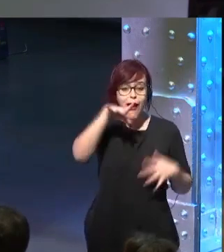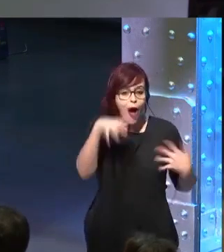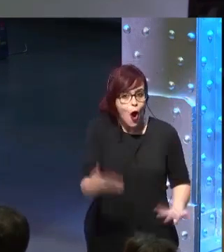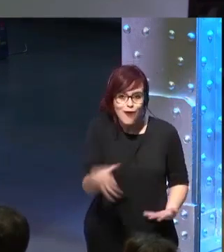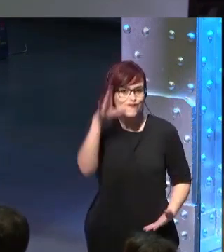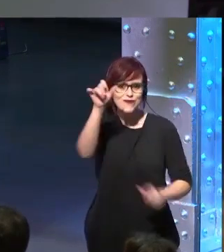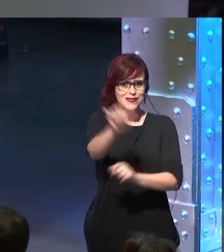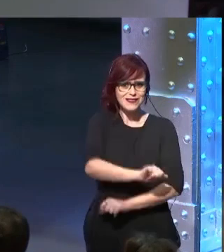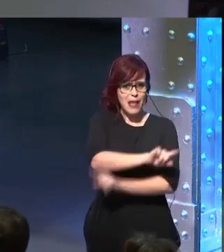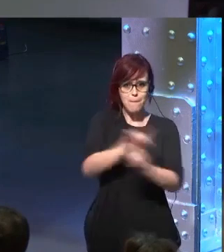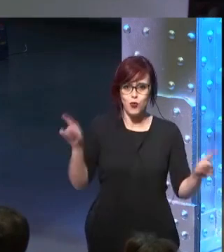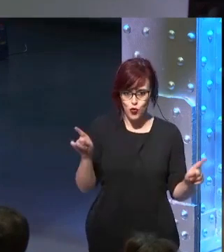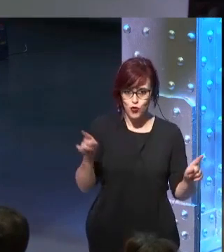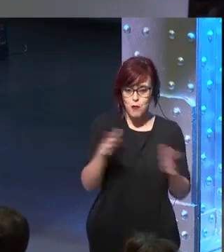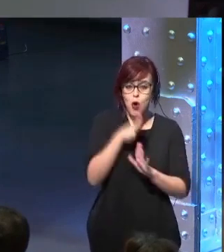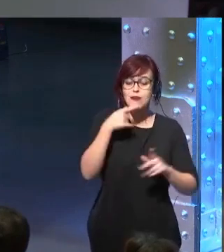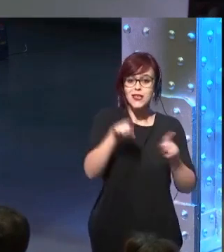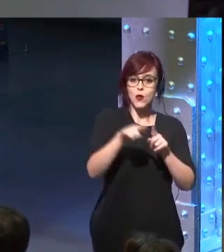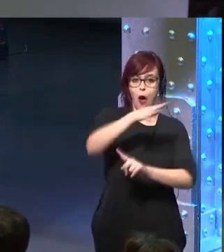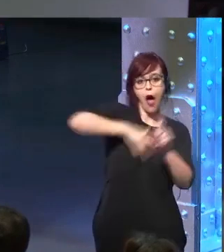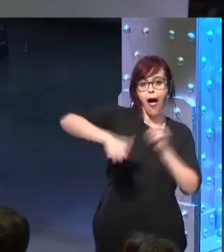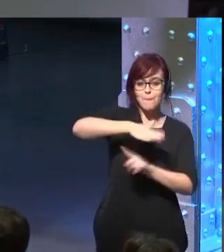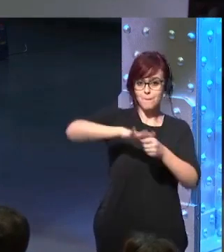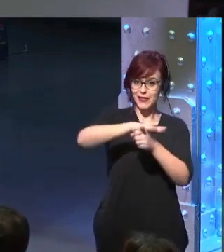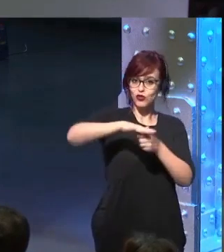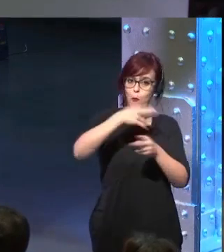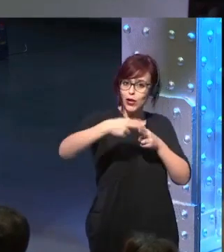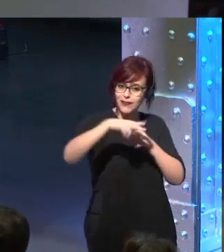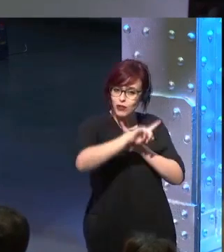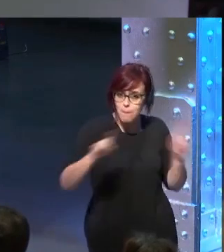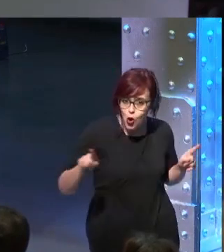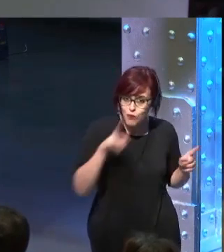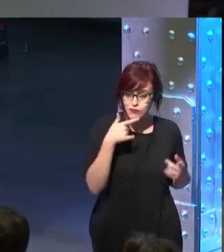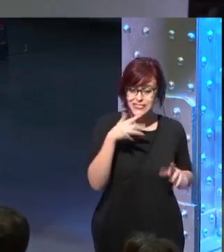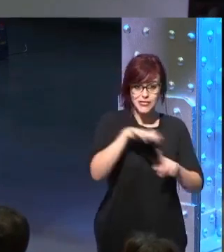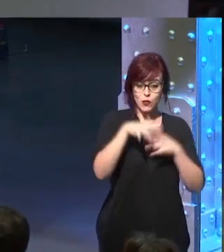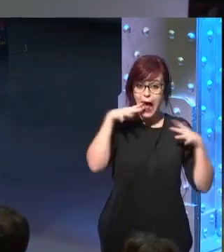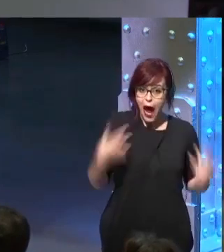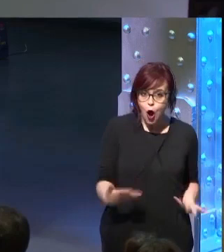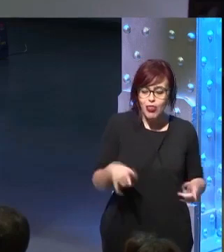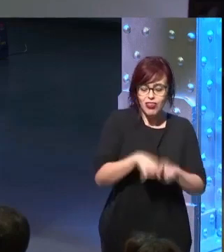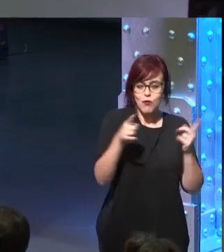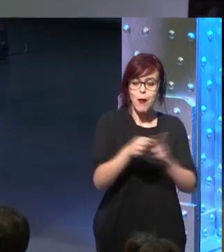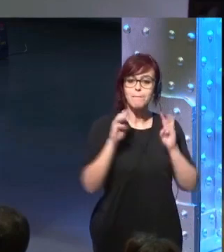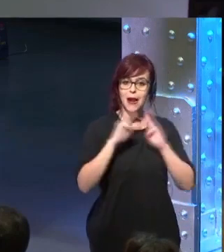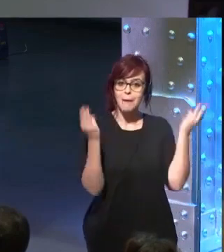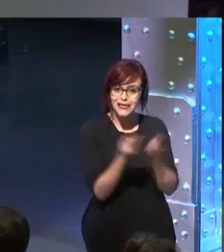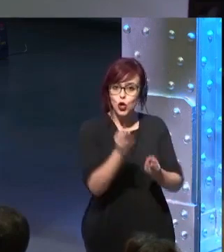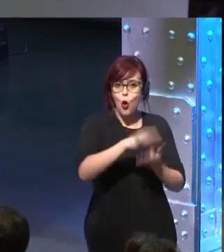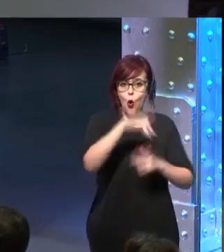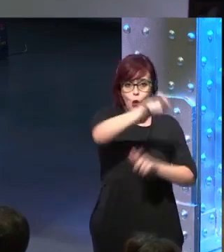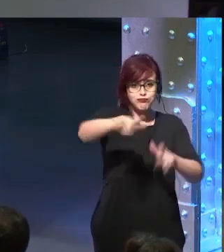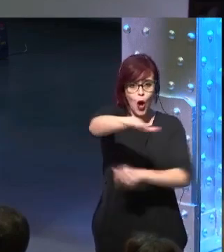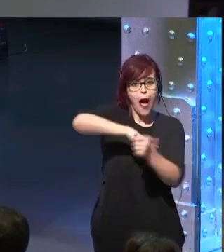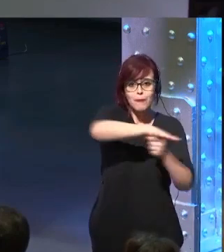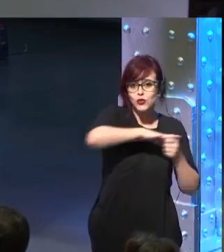e incluso dentro de nuestra propia esfera política, que es lo que está sucediendo ahora mismo, ya sea en el Parlamento o en cualquier otro